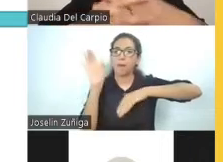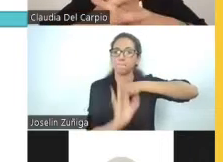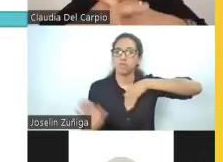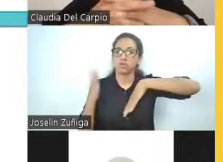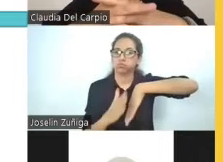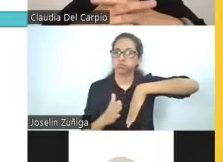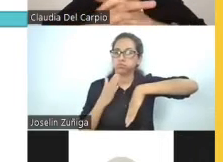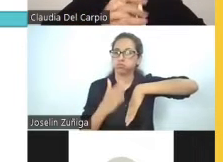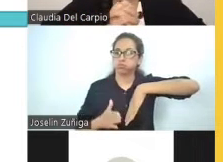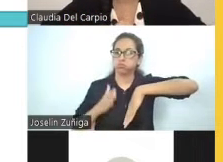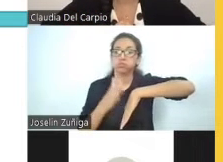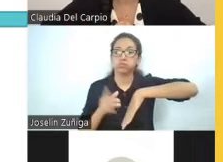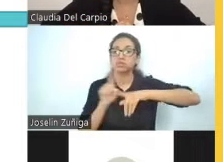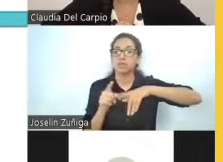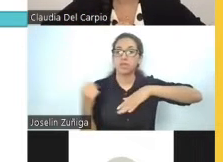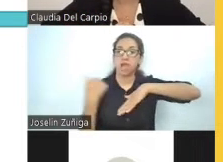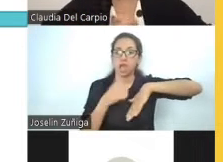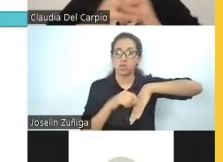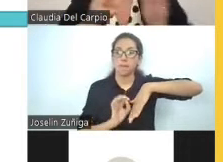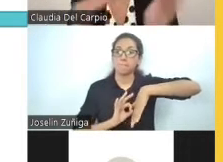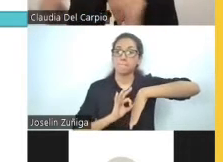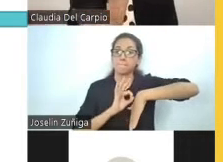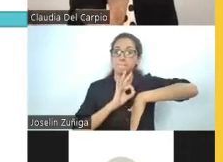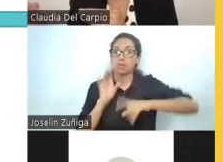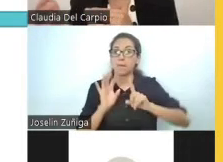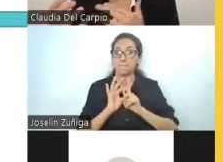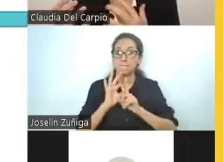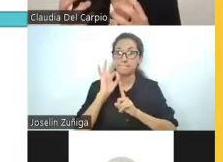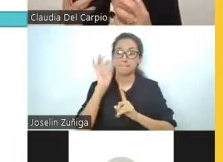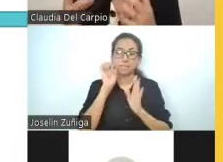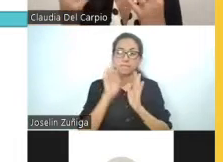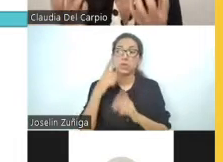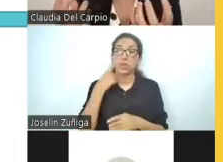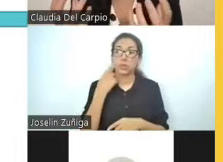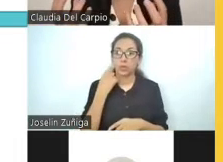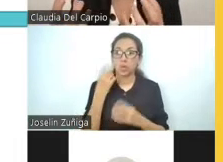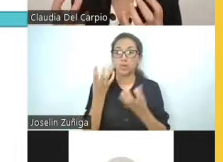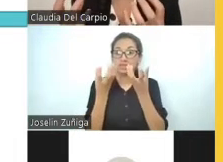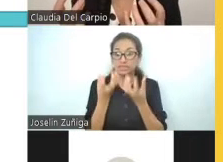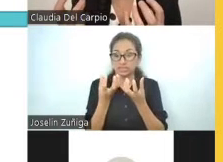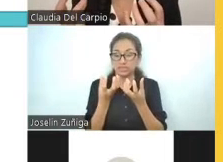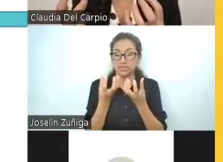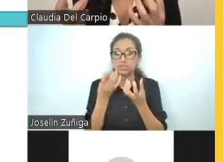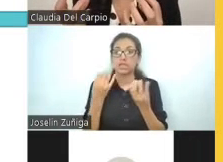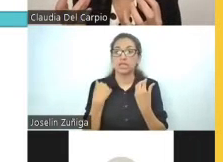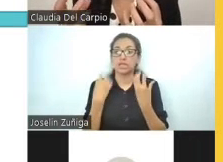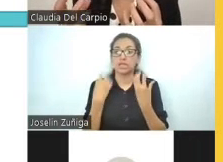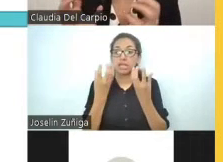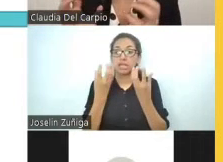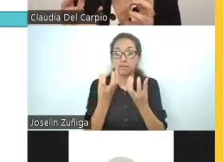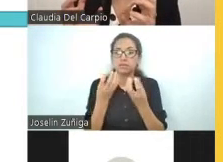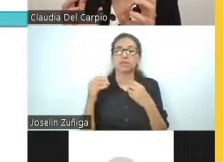regula la temperatura de los genitales, que especialmente en varones, por ejemplo, los testículos tienen que tener una